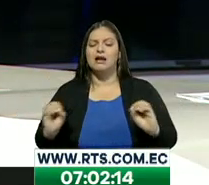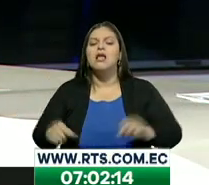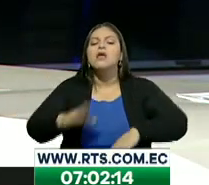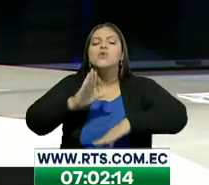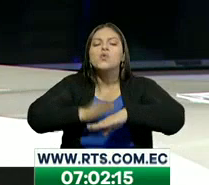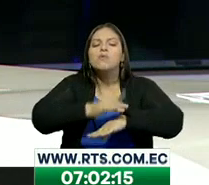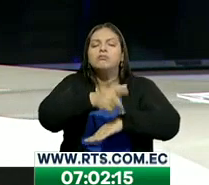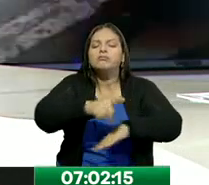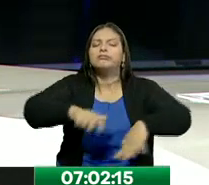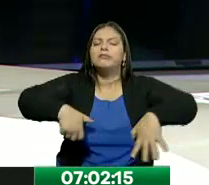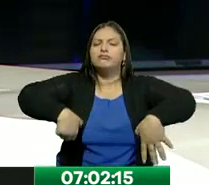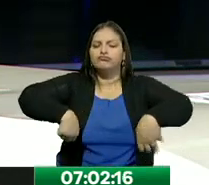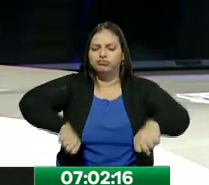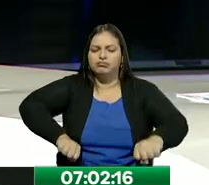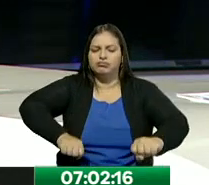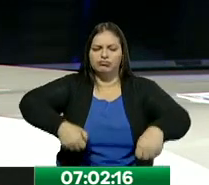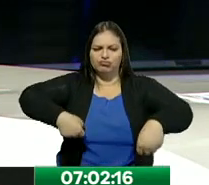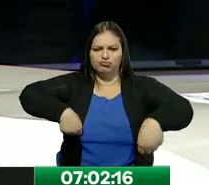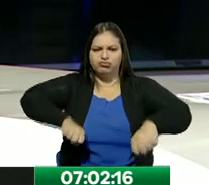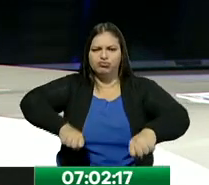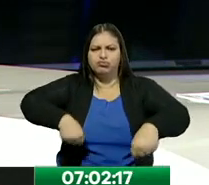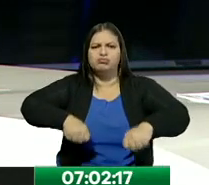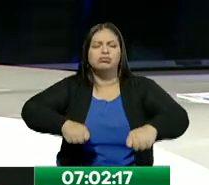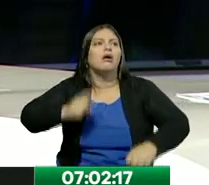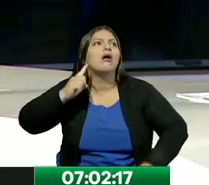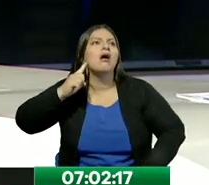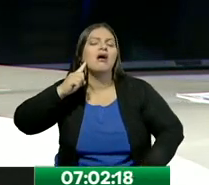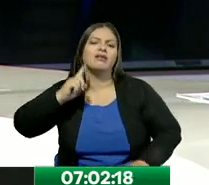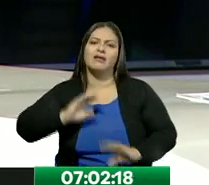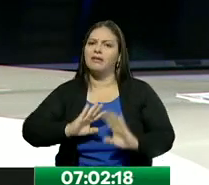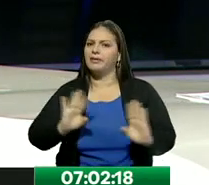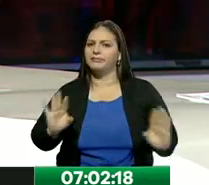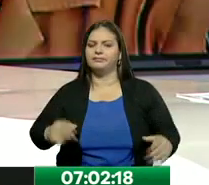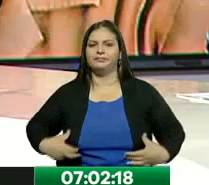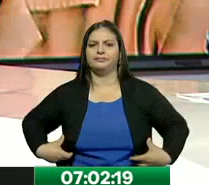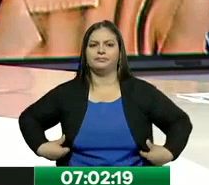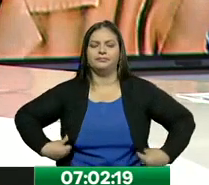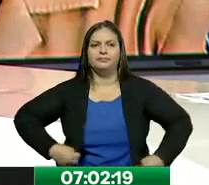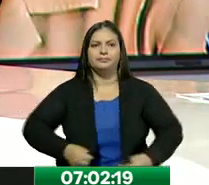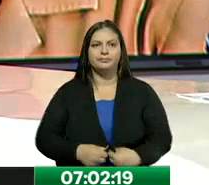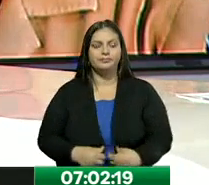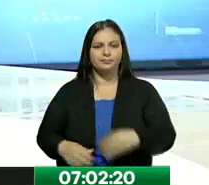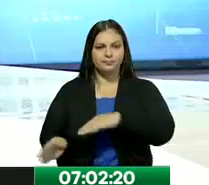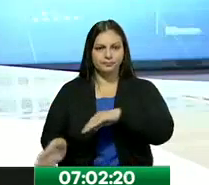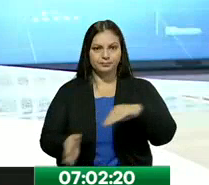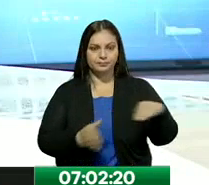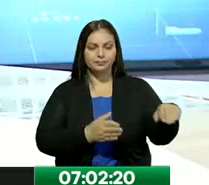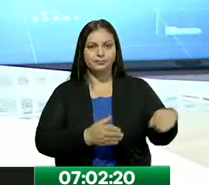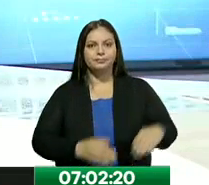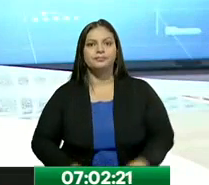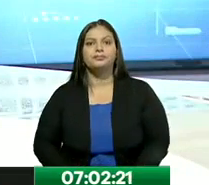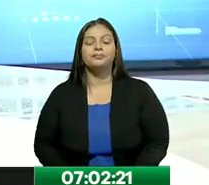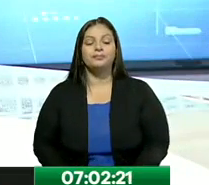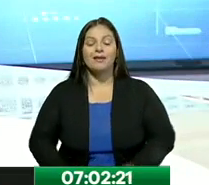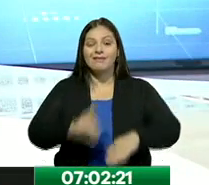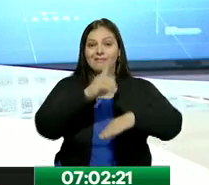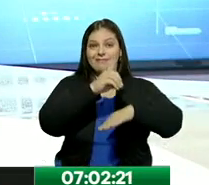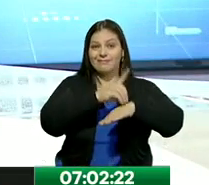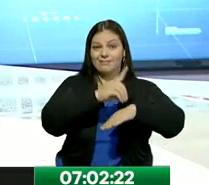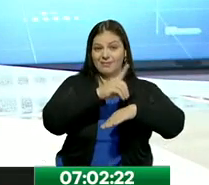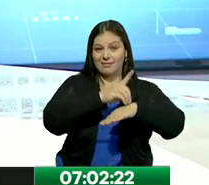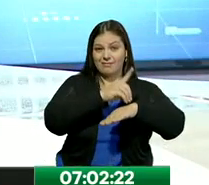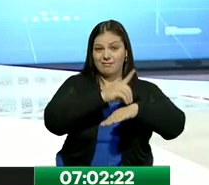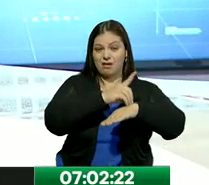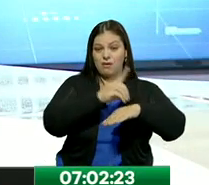y esto de las motocicletas que hubo, ¿no? Muy bien, perfecto. Y seguimos con otro orden de cosas. Le informamos que una mujer resultó